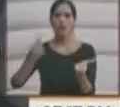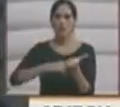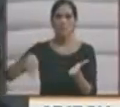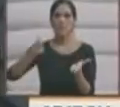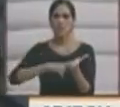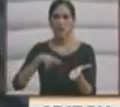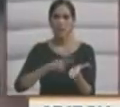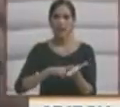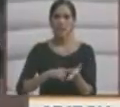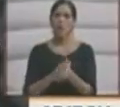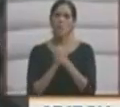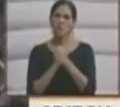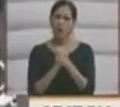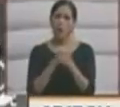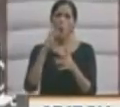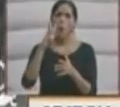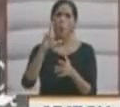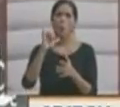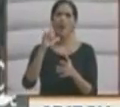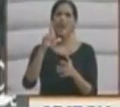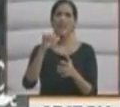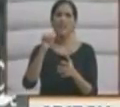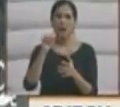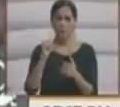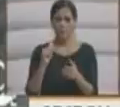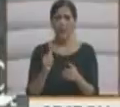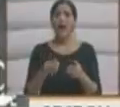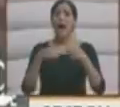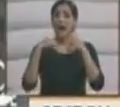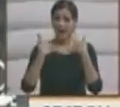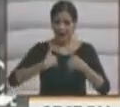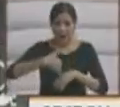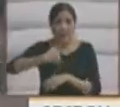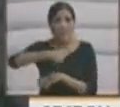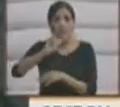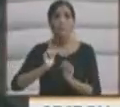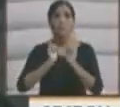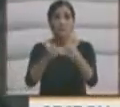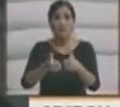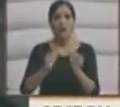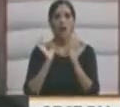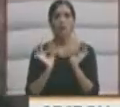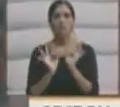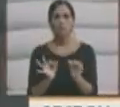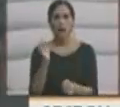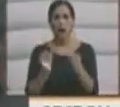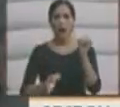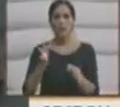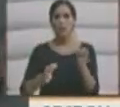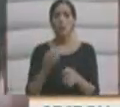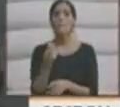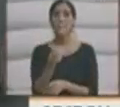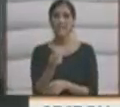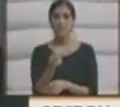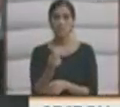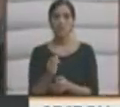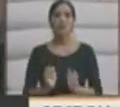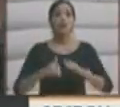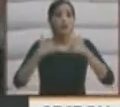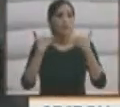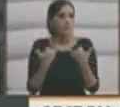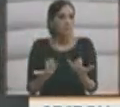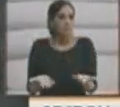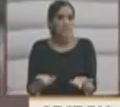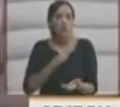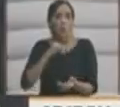William Contreras, porque hay que empezar a ajustar los precios aquí en el centro de la capital, hay que empezar a ajustar los precios, ya que